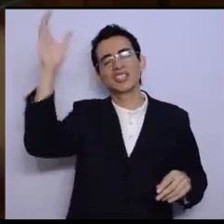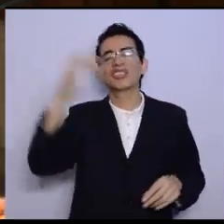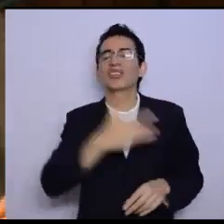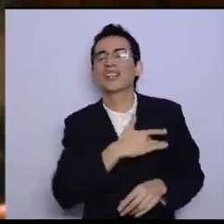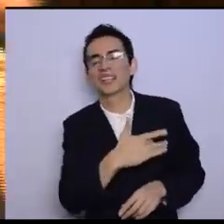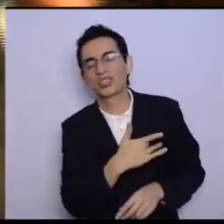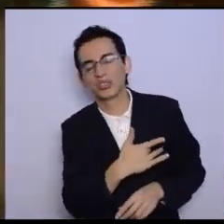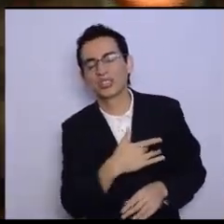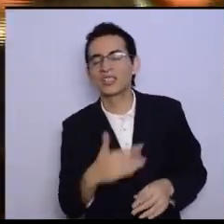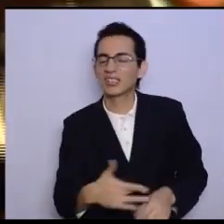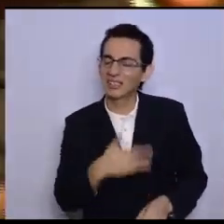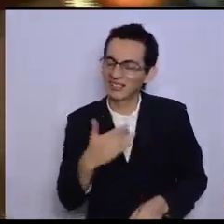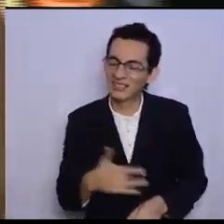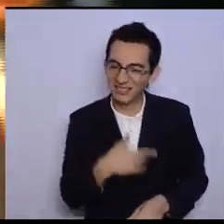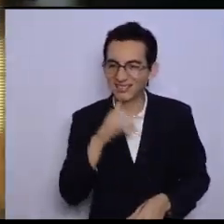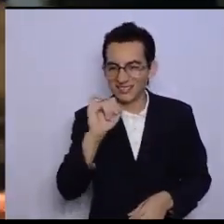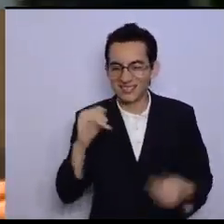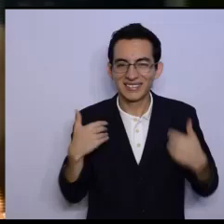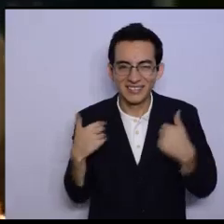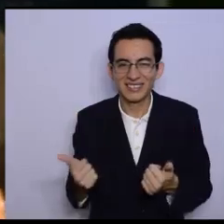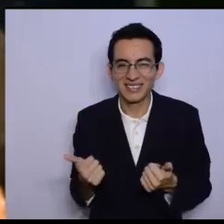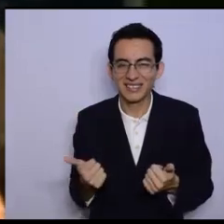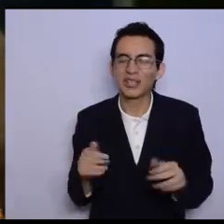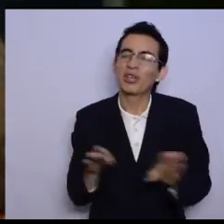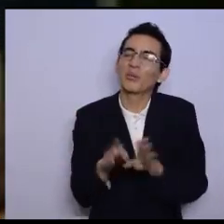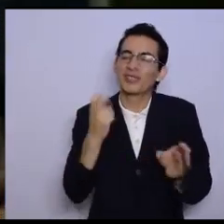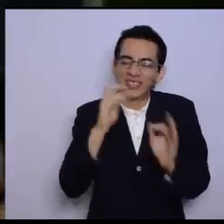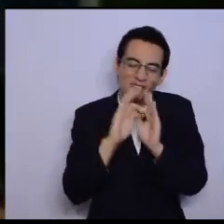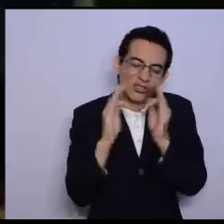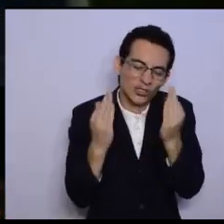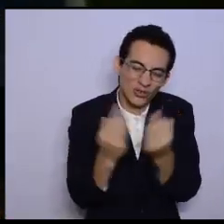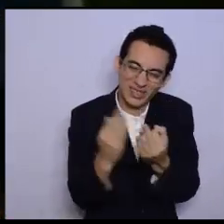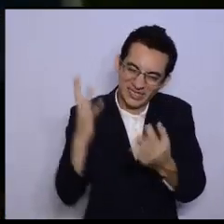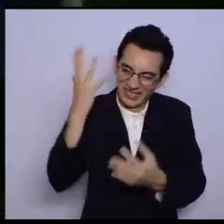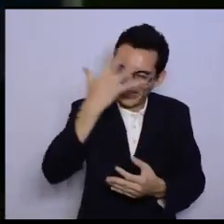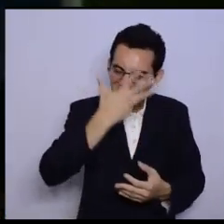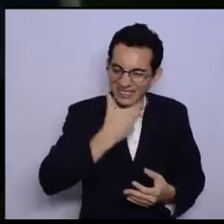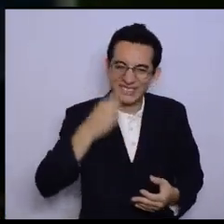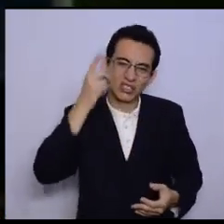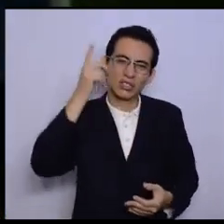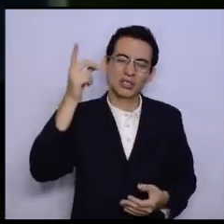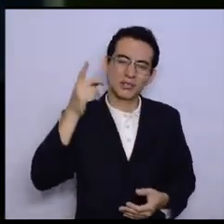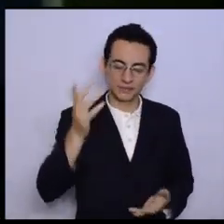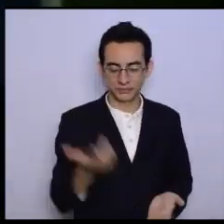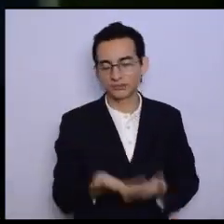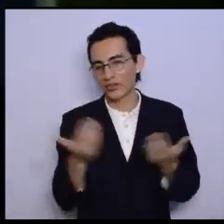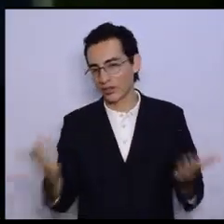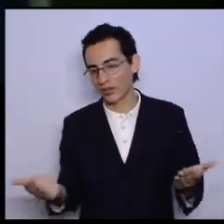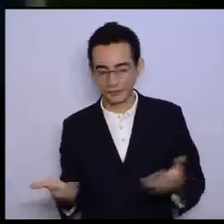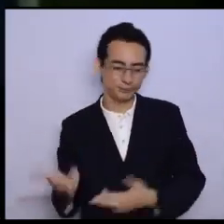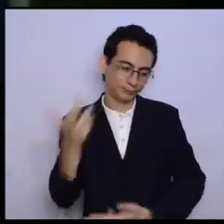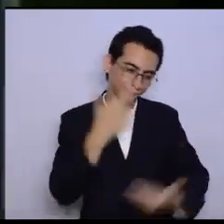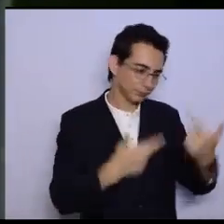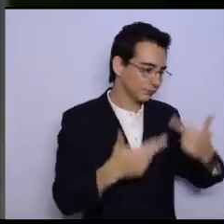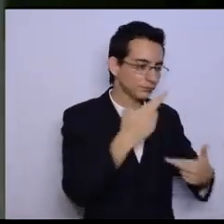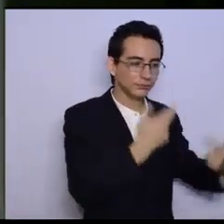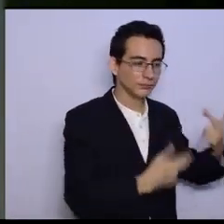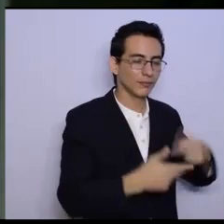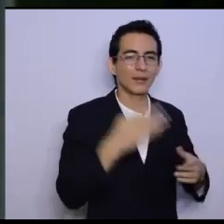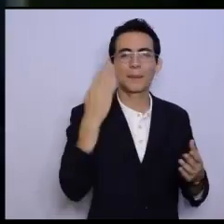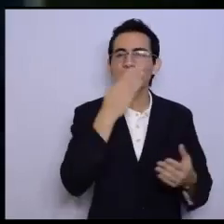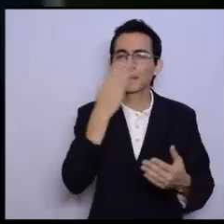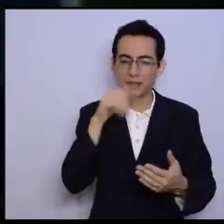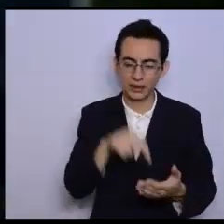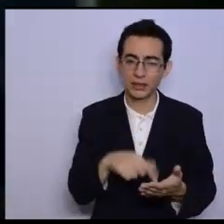a reflejar. ¿Están conmigo? Pero vámonos sobre la historia bíblica final que